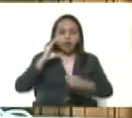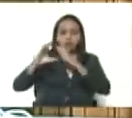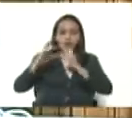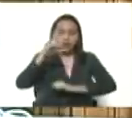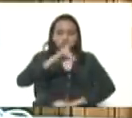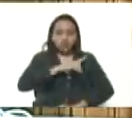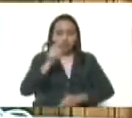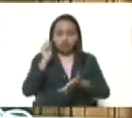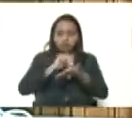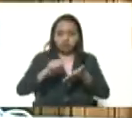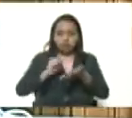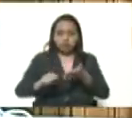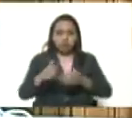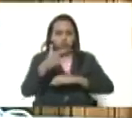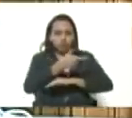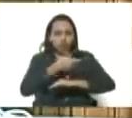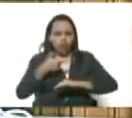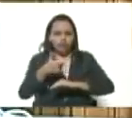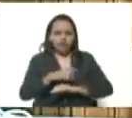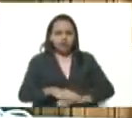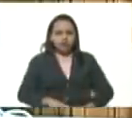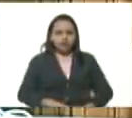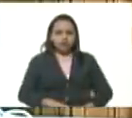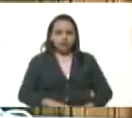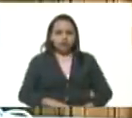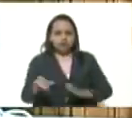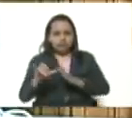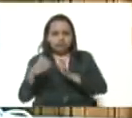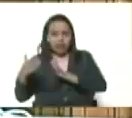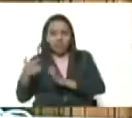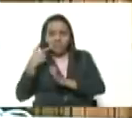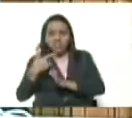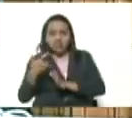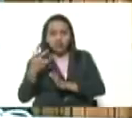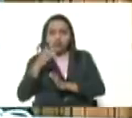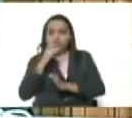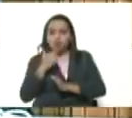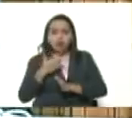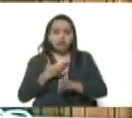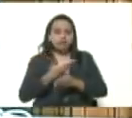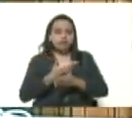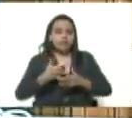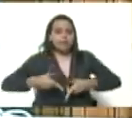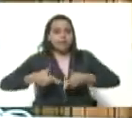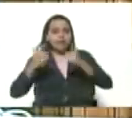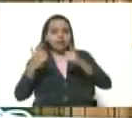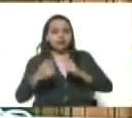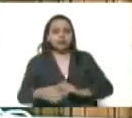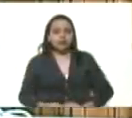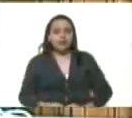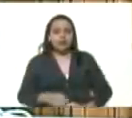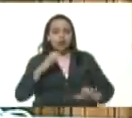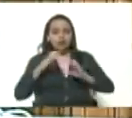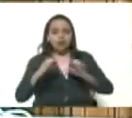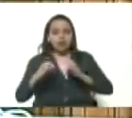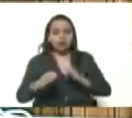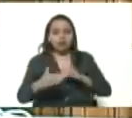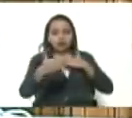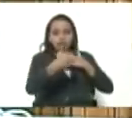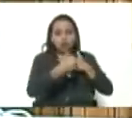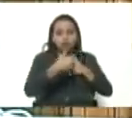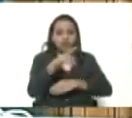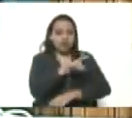oficial de un gobierno vecino rechazando prestar su espacio radioeléctrico para los ataques de